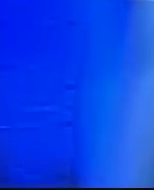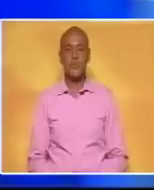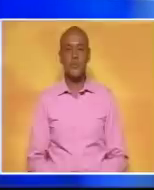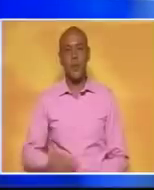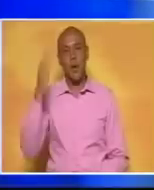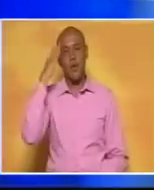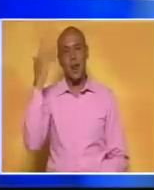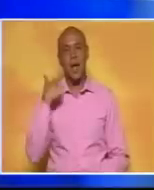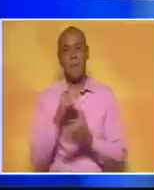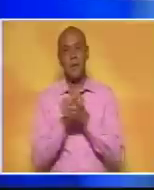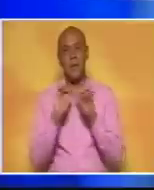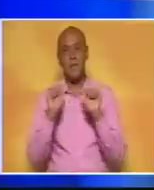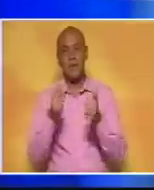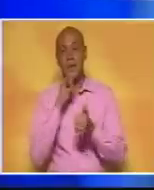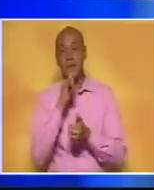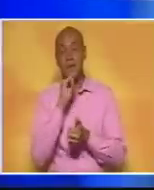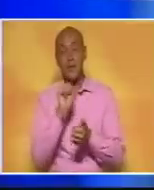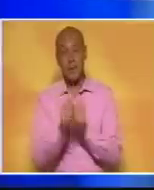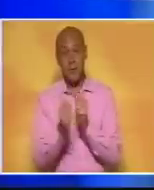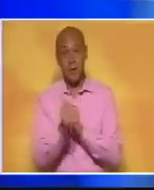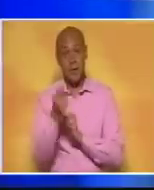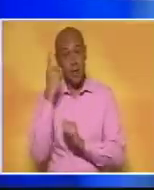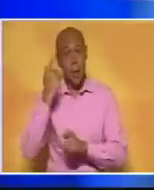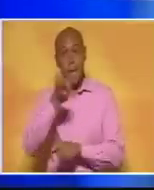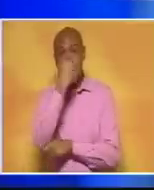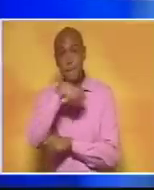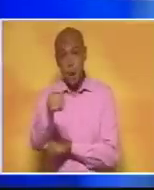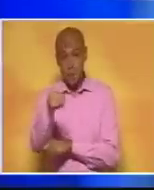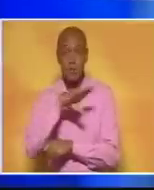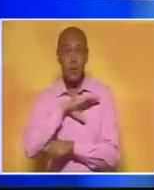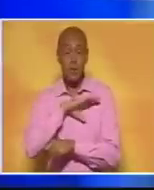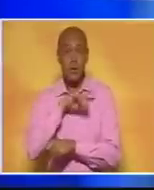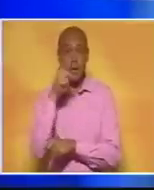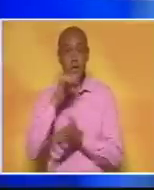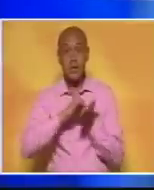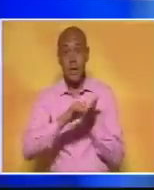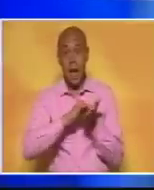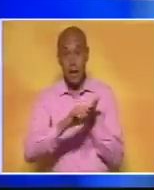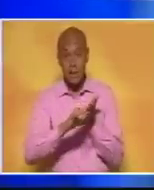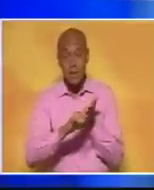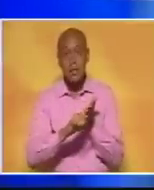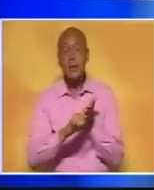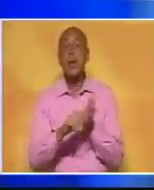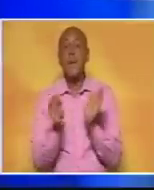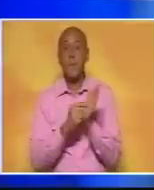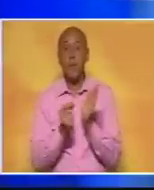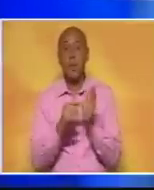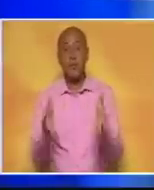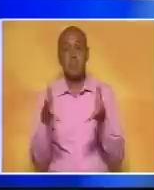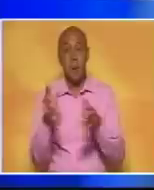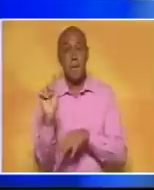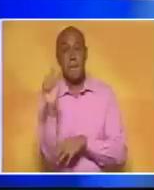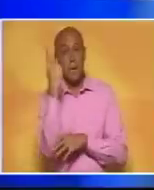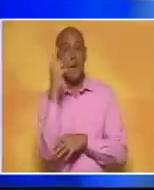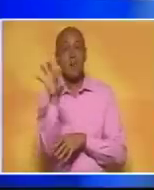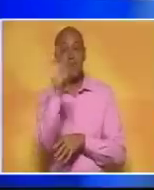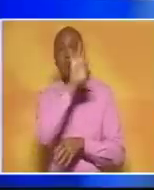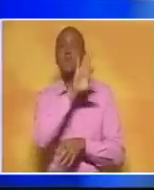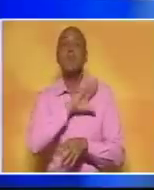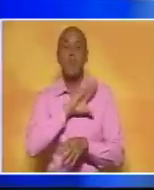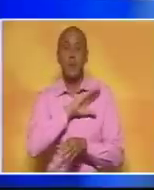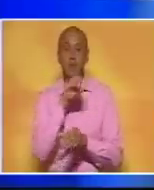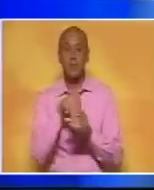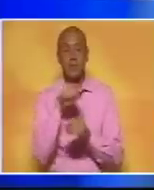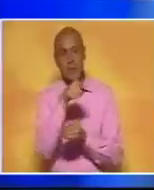Hola amigos, iniciamos los deportes con béisbol de Grandes Ligas porque los Yankees de Nueva York se convirtieron en el primer equipo clasificado a la serie de campeonato de la